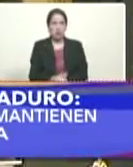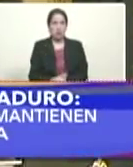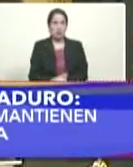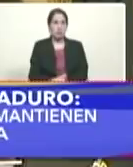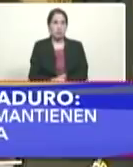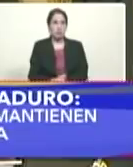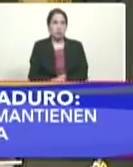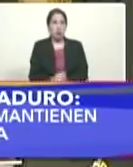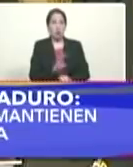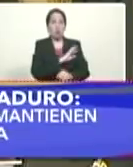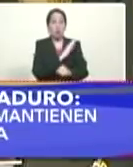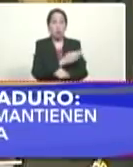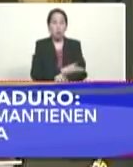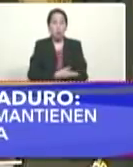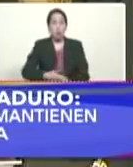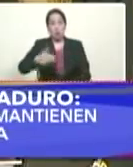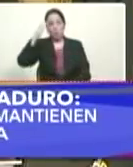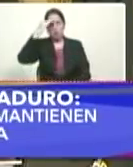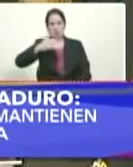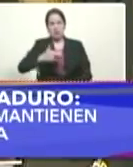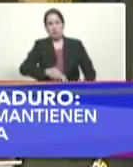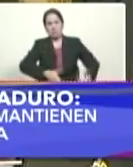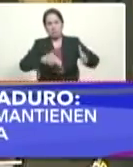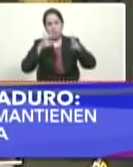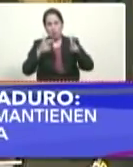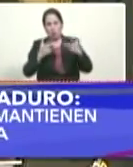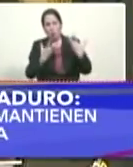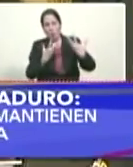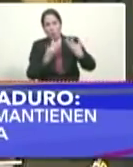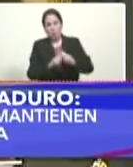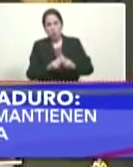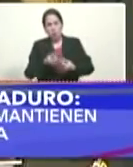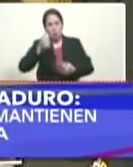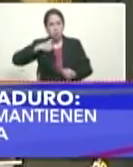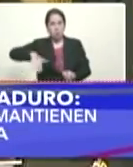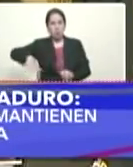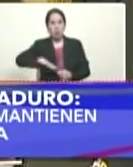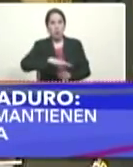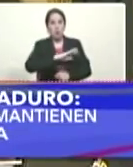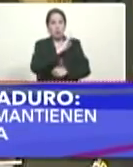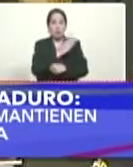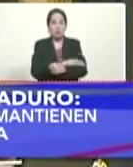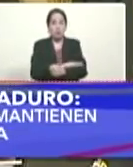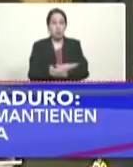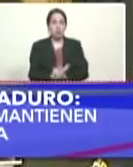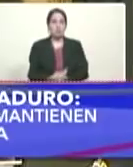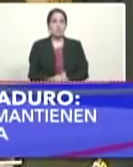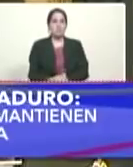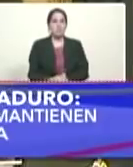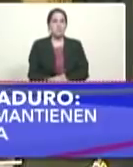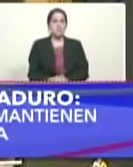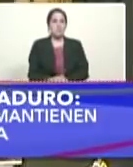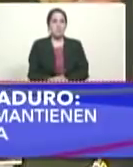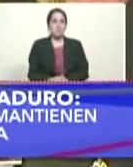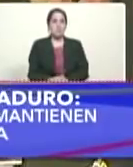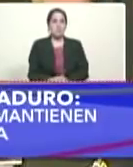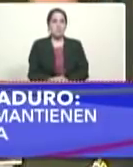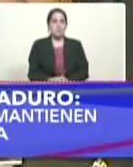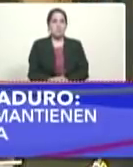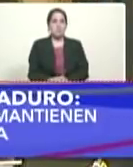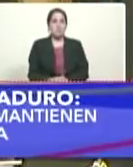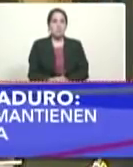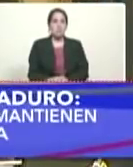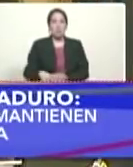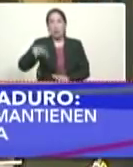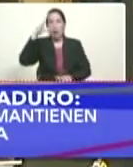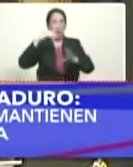república al poder creador del pueblo a los poderes creadores del pueblo sacar grandes lecciones de